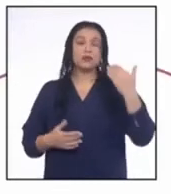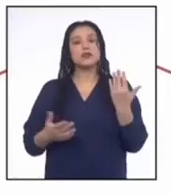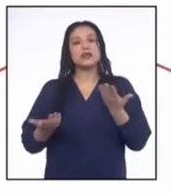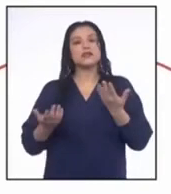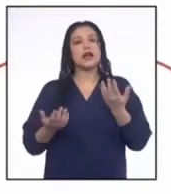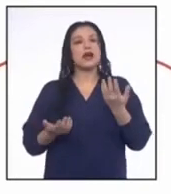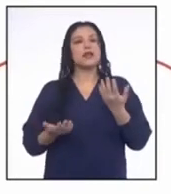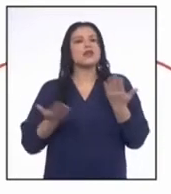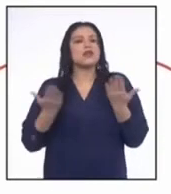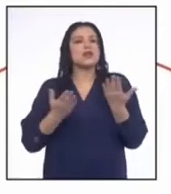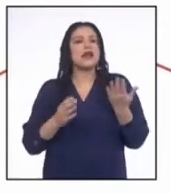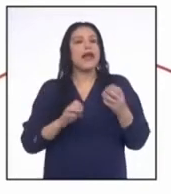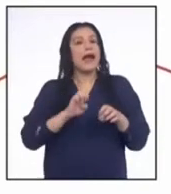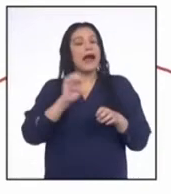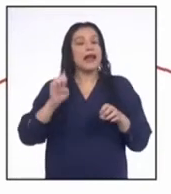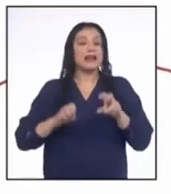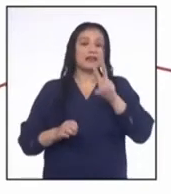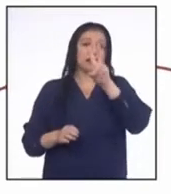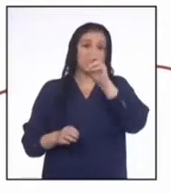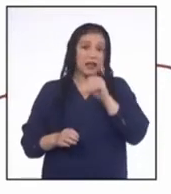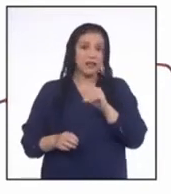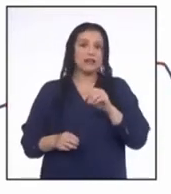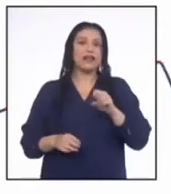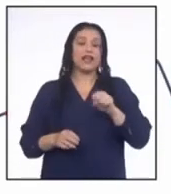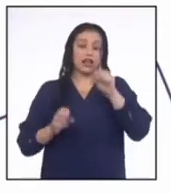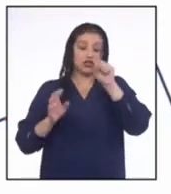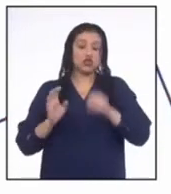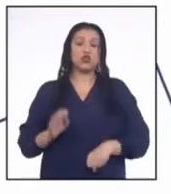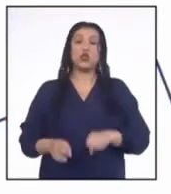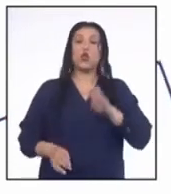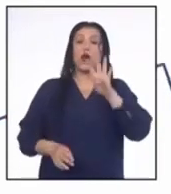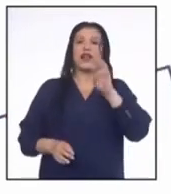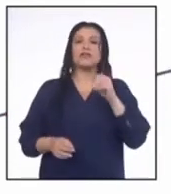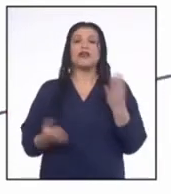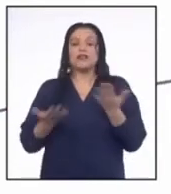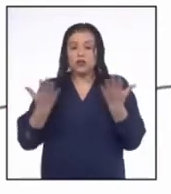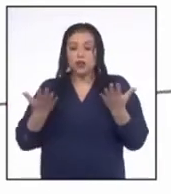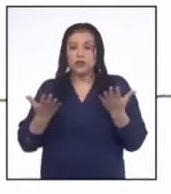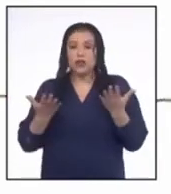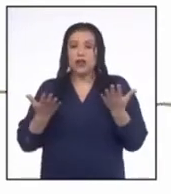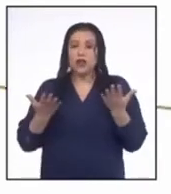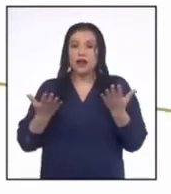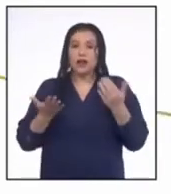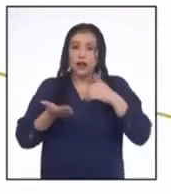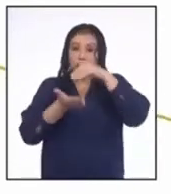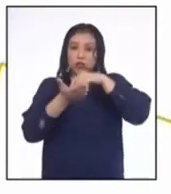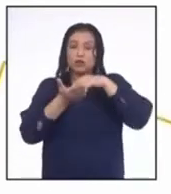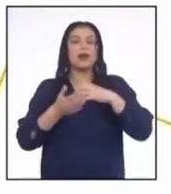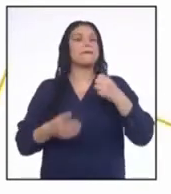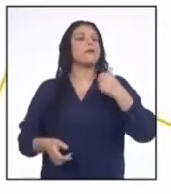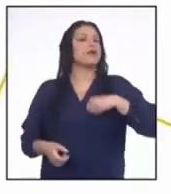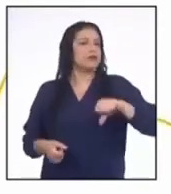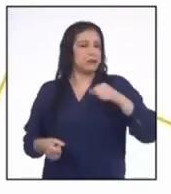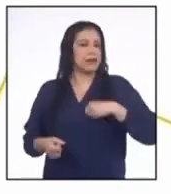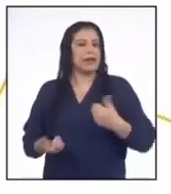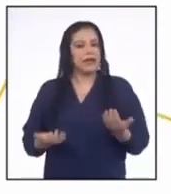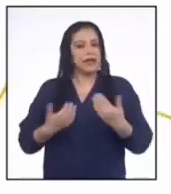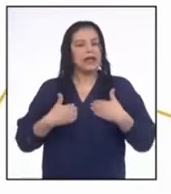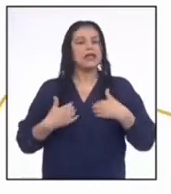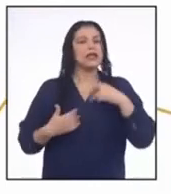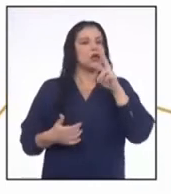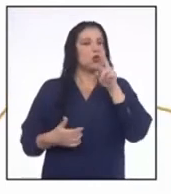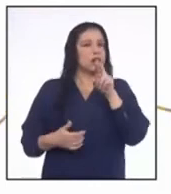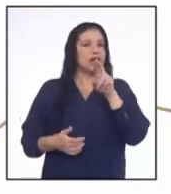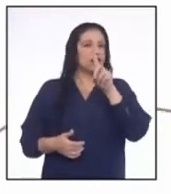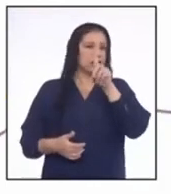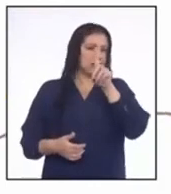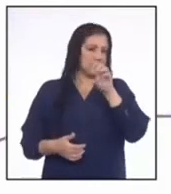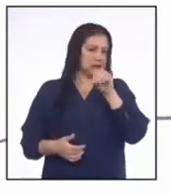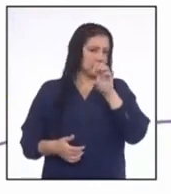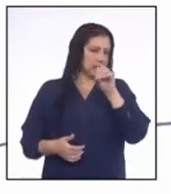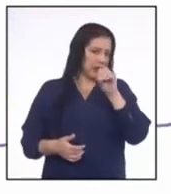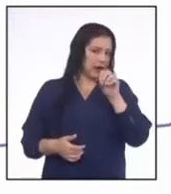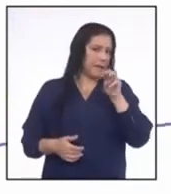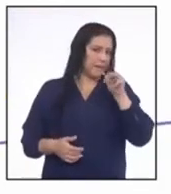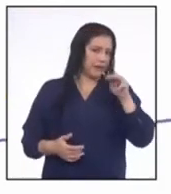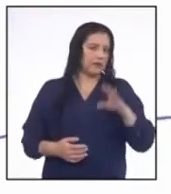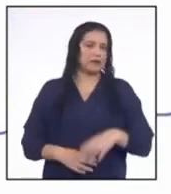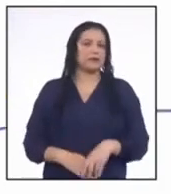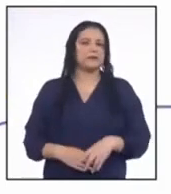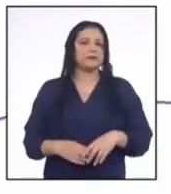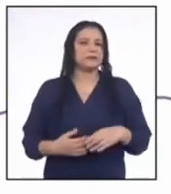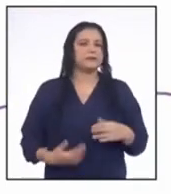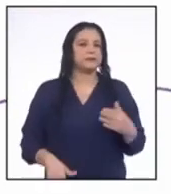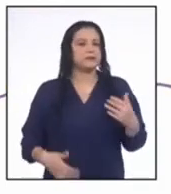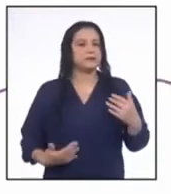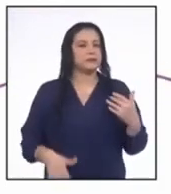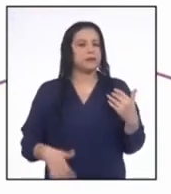20 metros al este y 40 metros al sur de la municipalidad y tiene un radio de 100 metros.